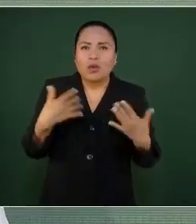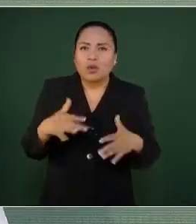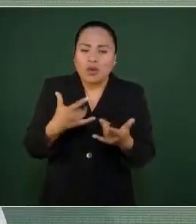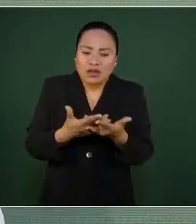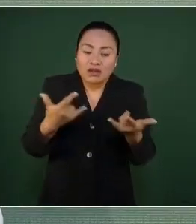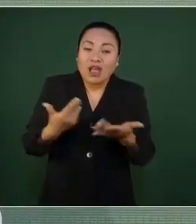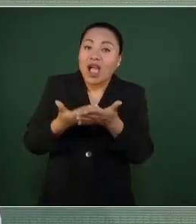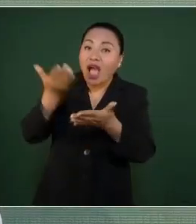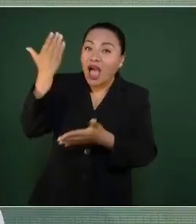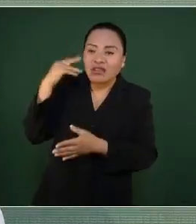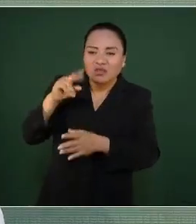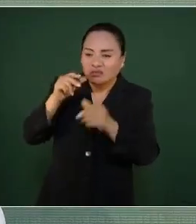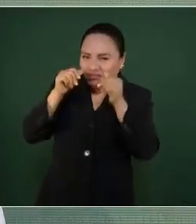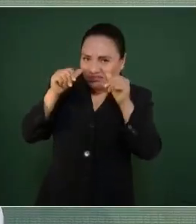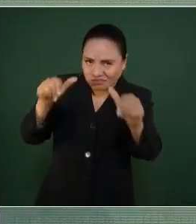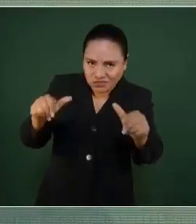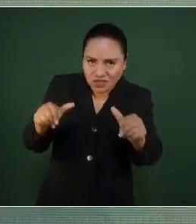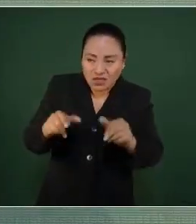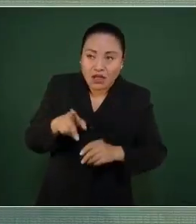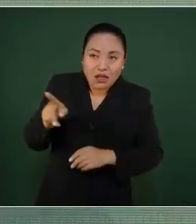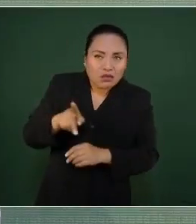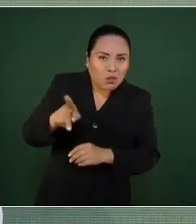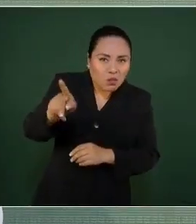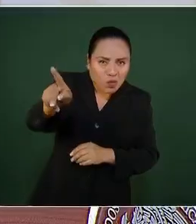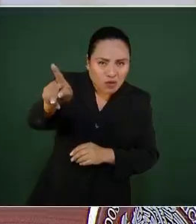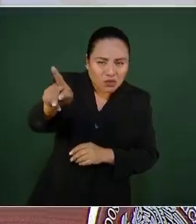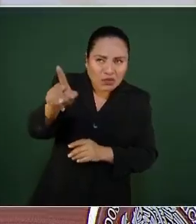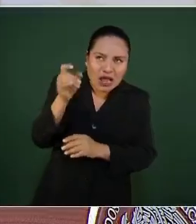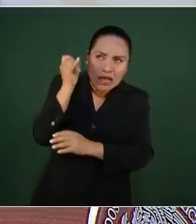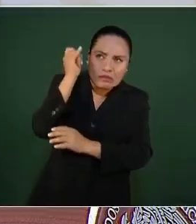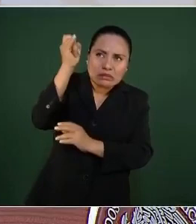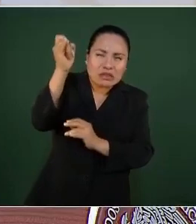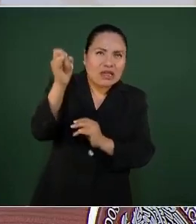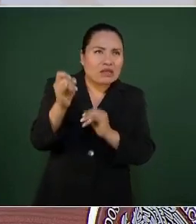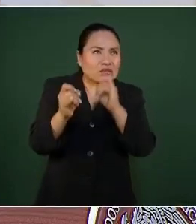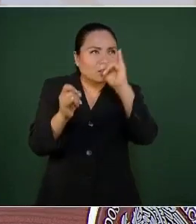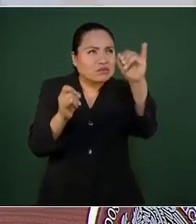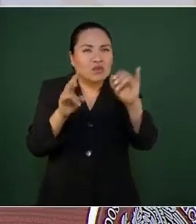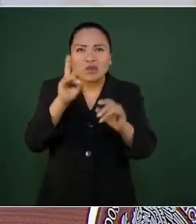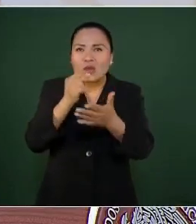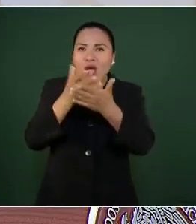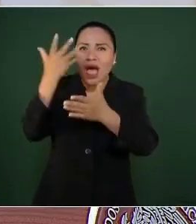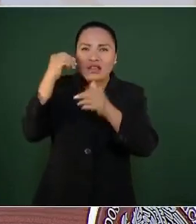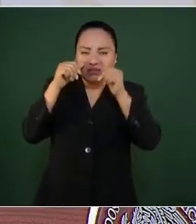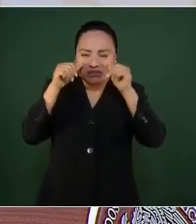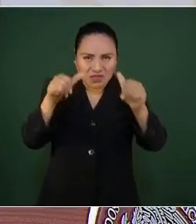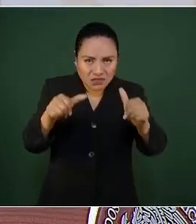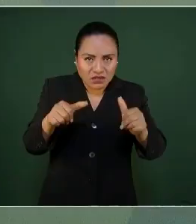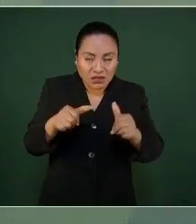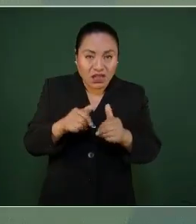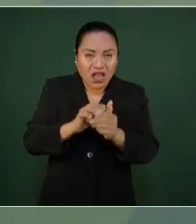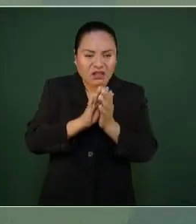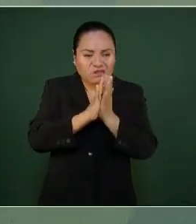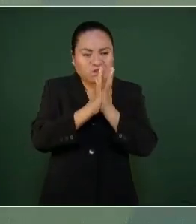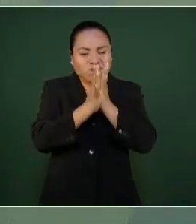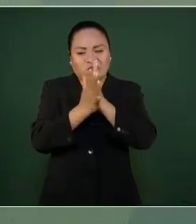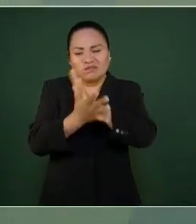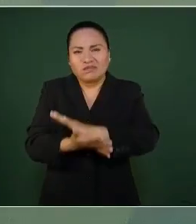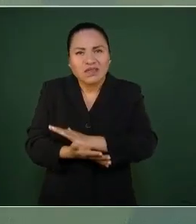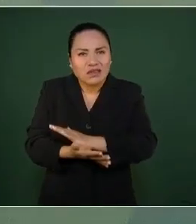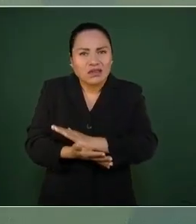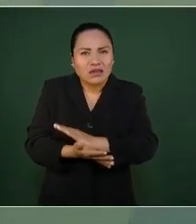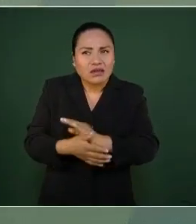excluidas, aquellas que desde las comunidades más lejanas y abandonadas se habían convertido en